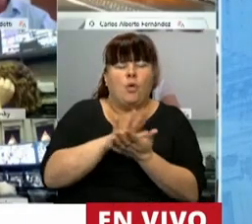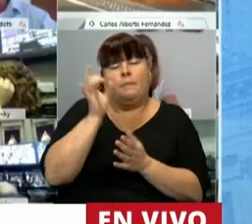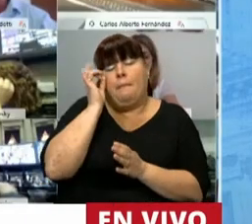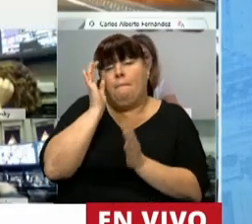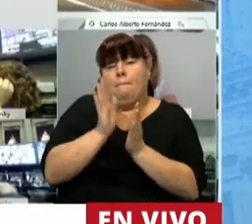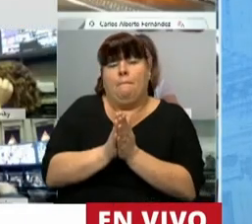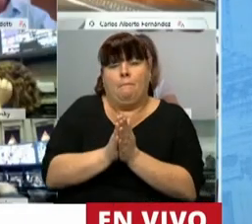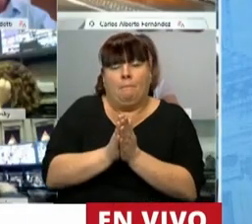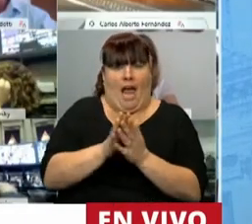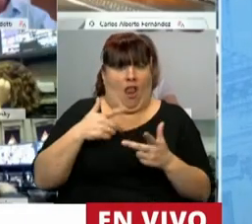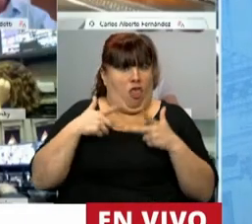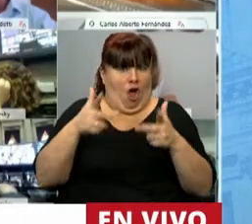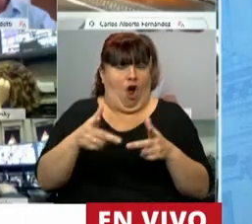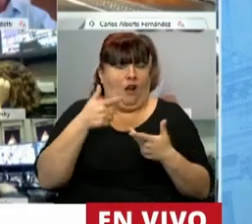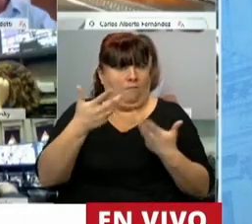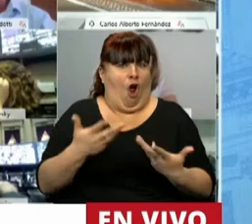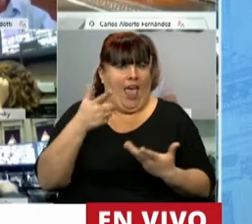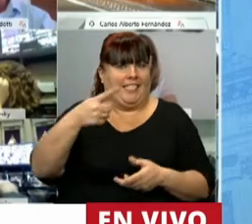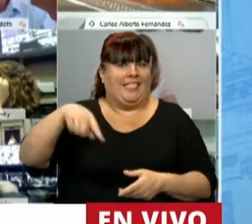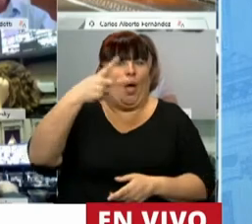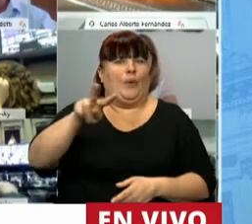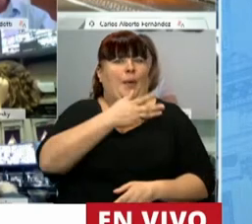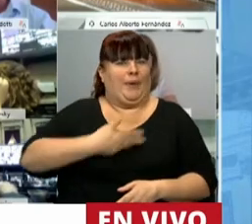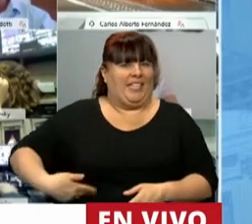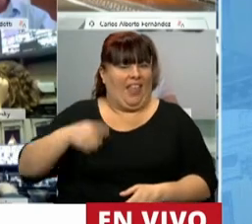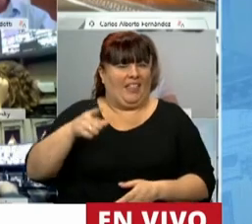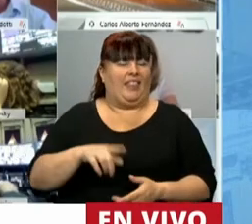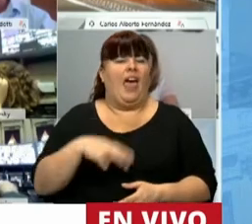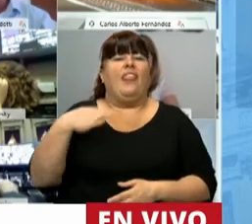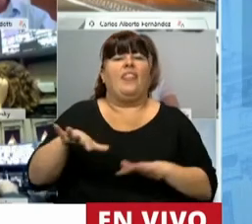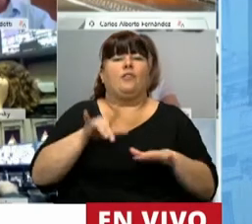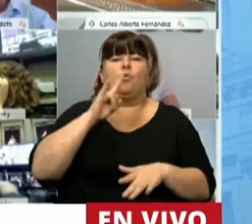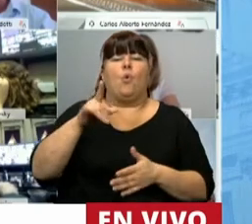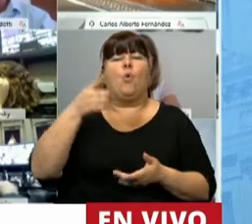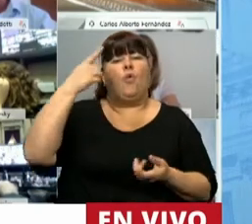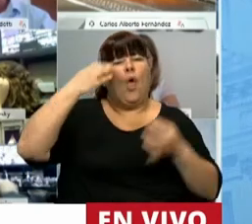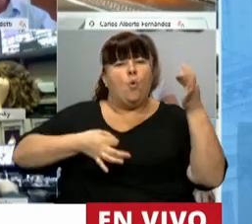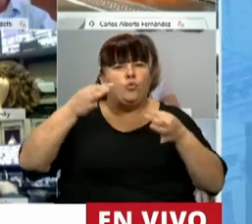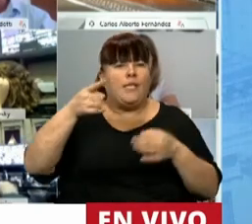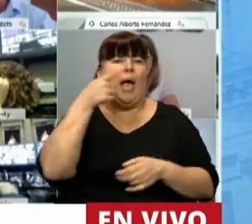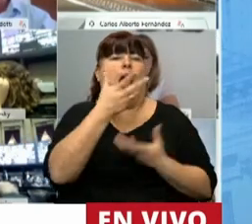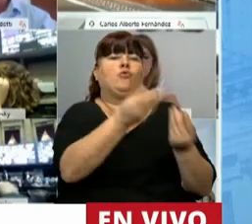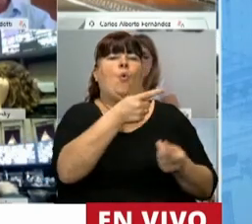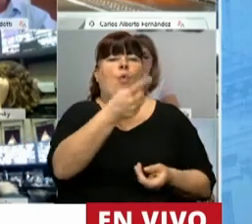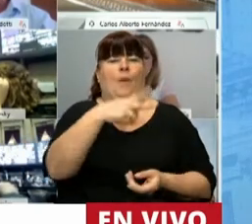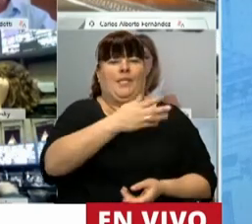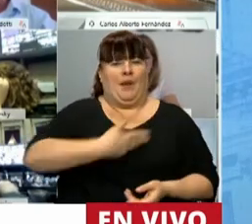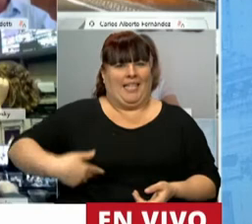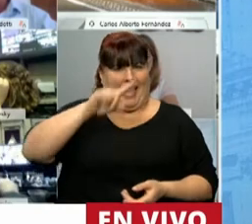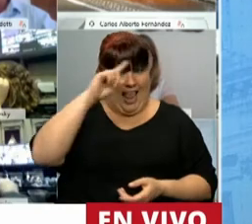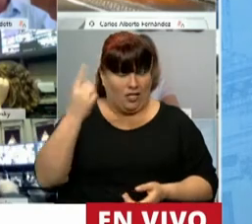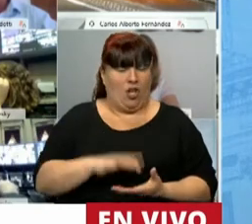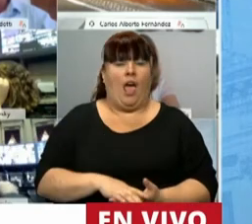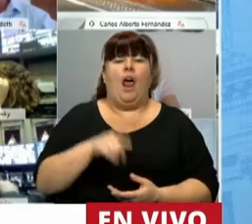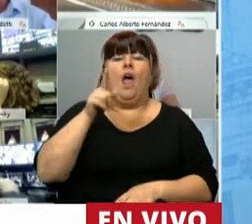perdón el eufemismo que le molesta mucho a la vicepresidenta, la situación judicial a la vicepresidenta de la Nación. Una